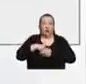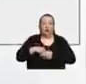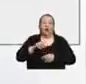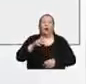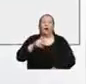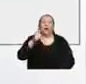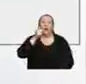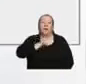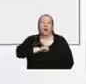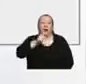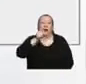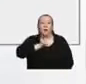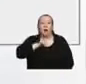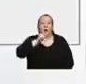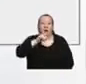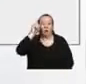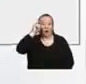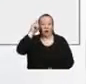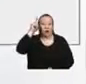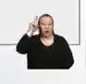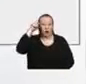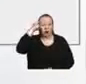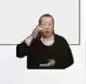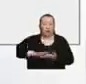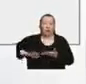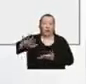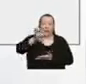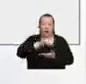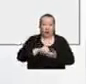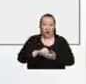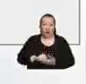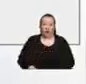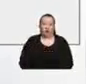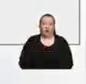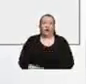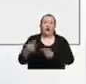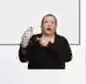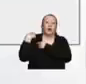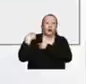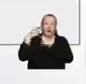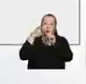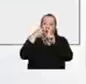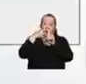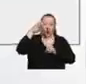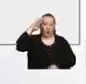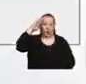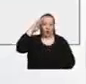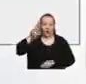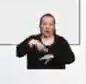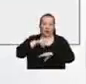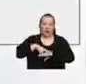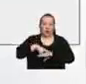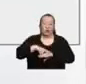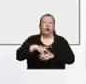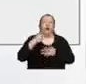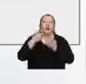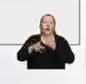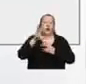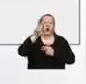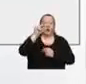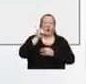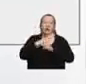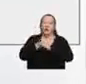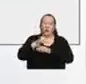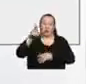estado está clarito y repulsa la policía nacional en una primera instancia pero no privativa de la policía nacional